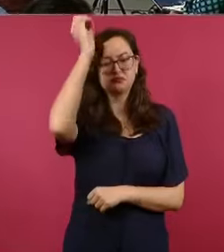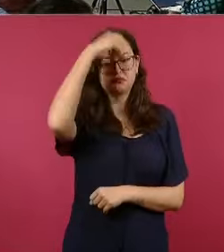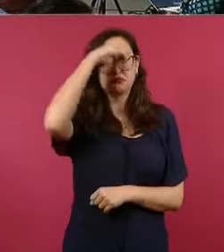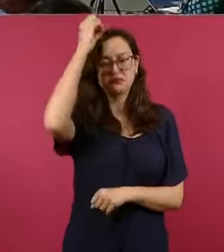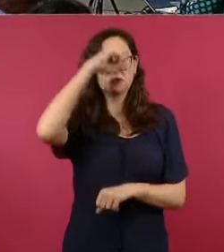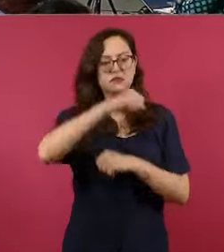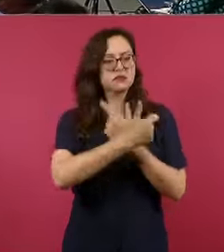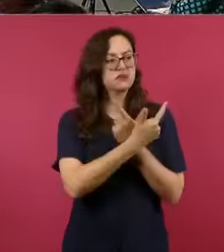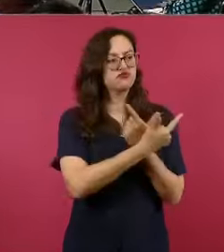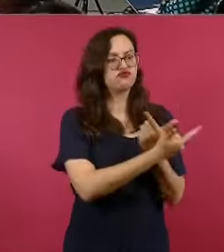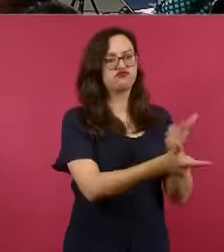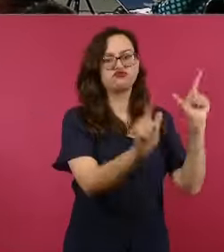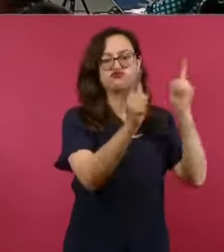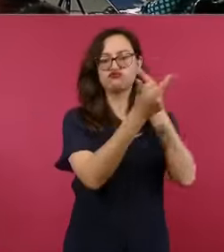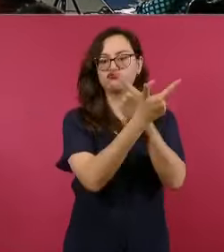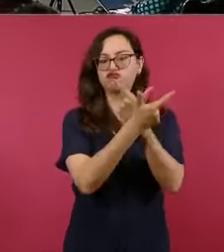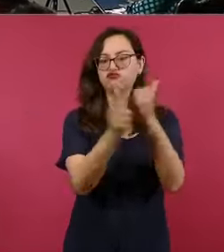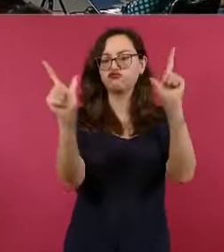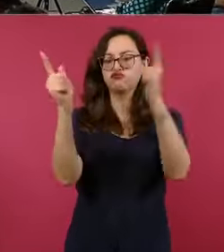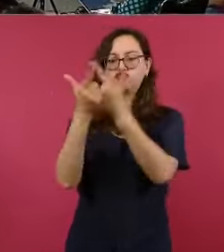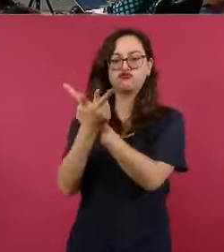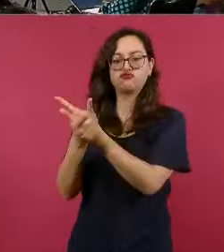no este